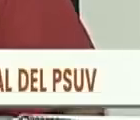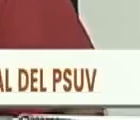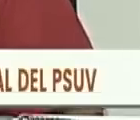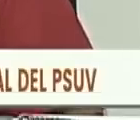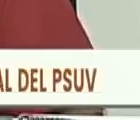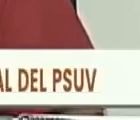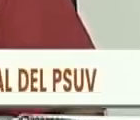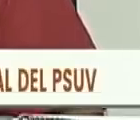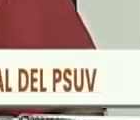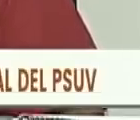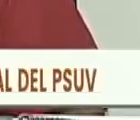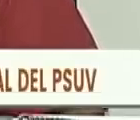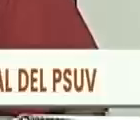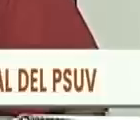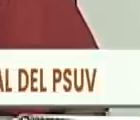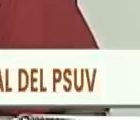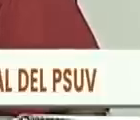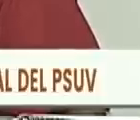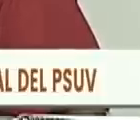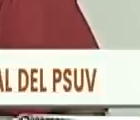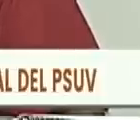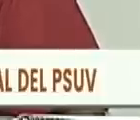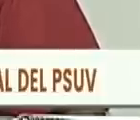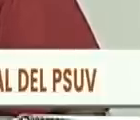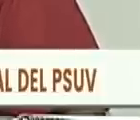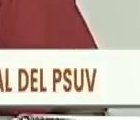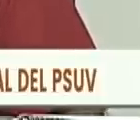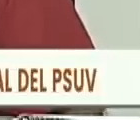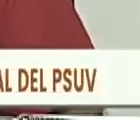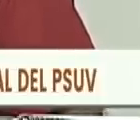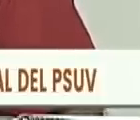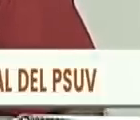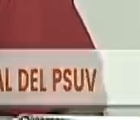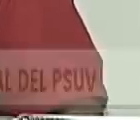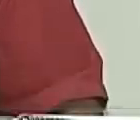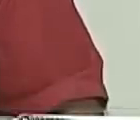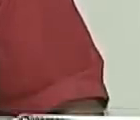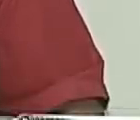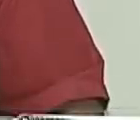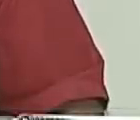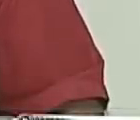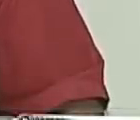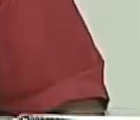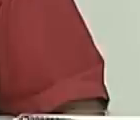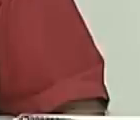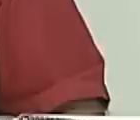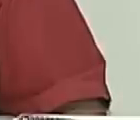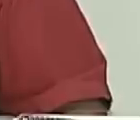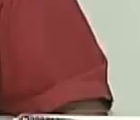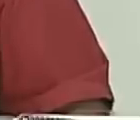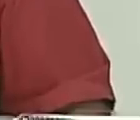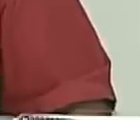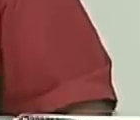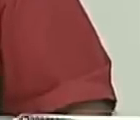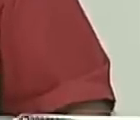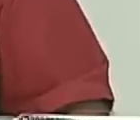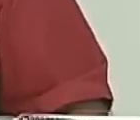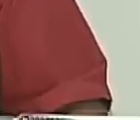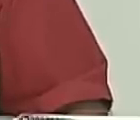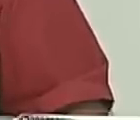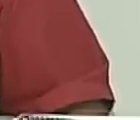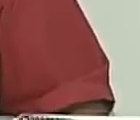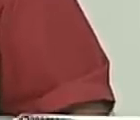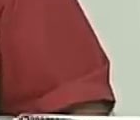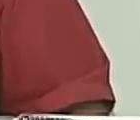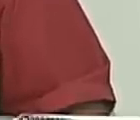Sector de la oposición no les gusta que el pueblo esté feliz. Son los mismos que aquí en Venezuela un día dijeron que no iba a haber